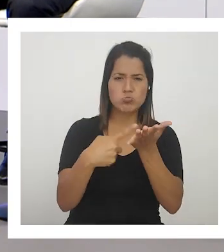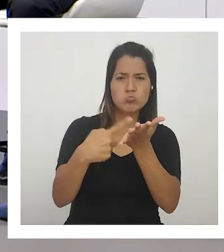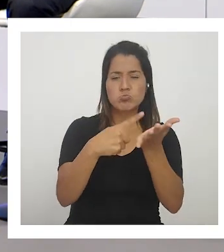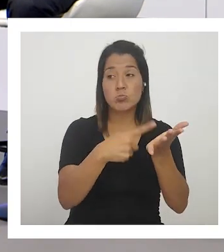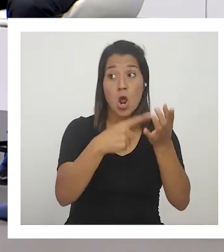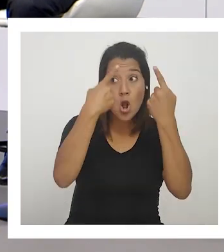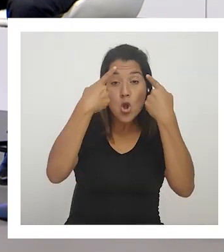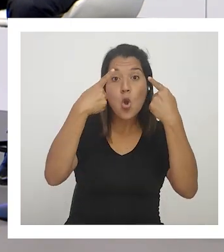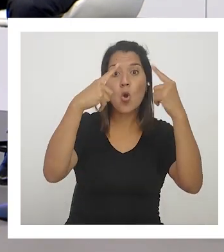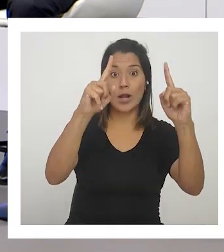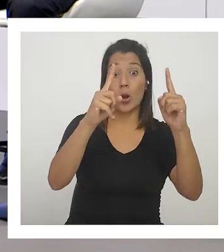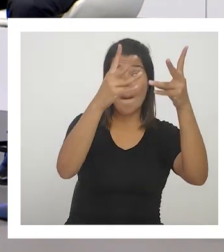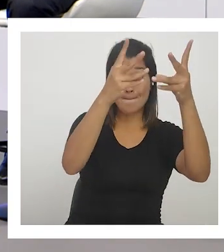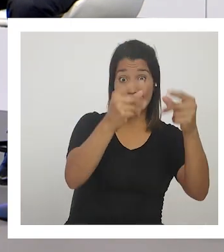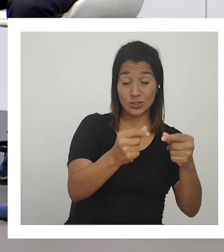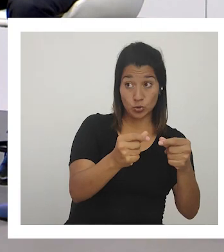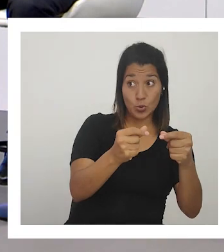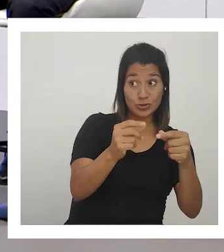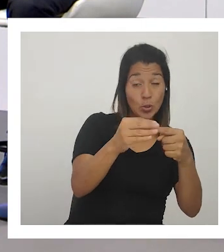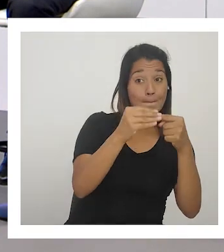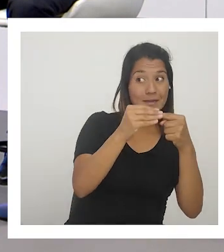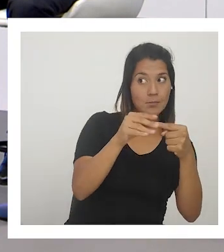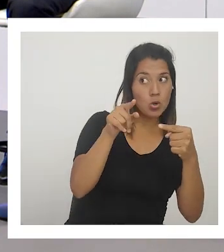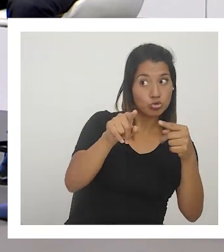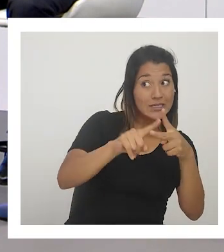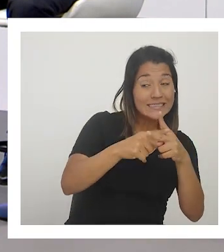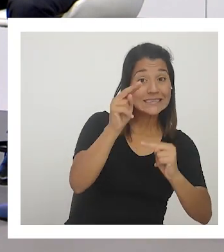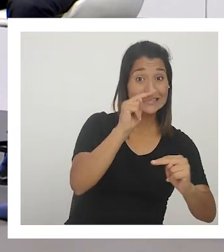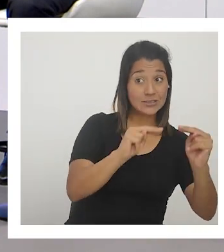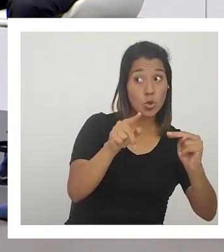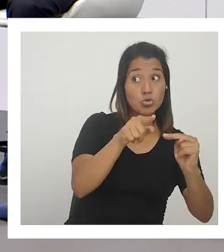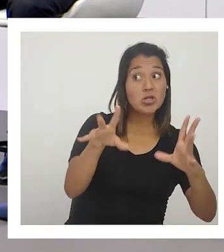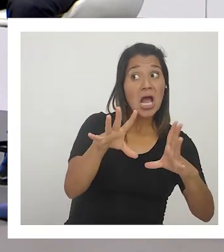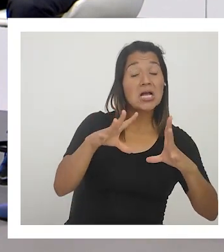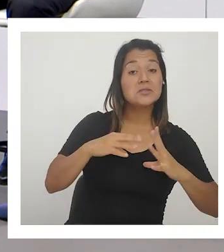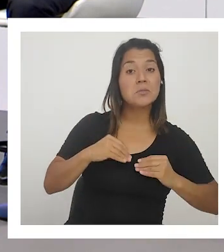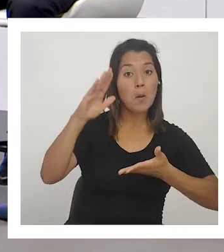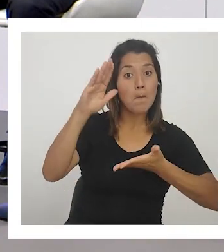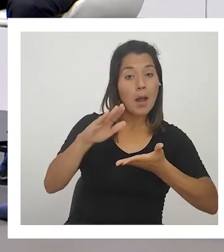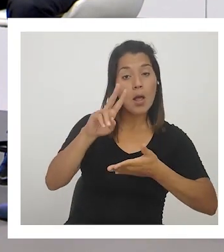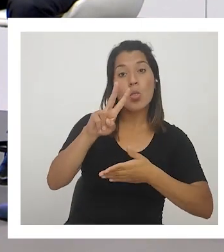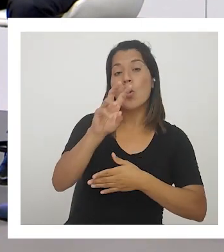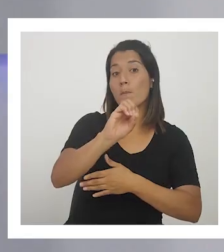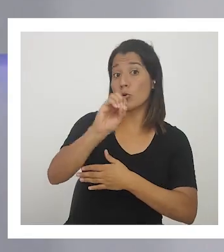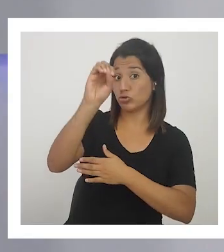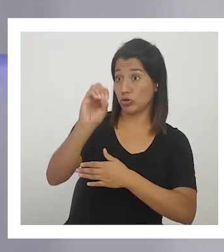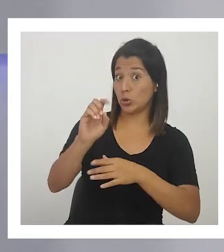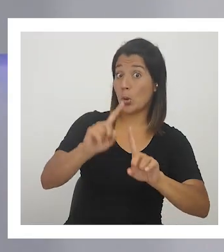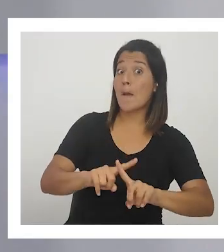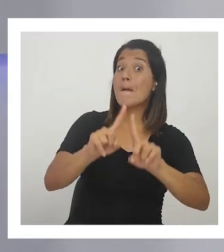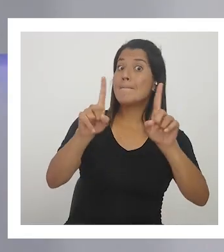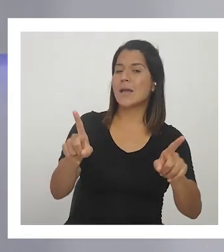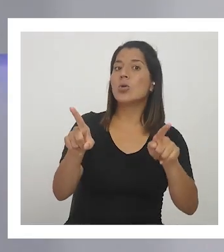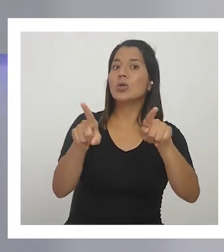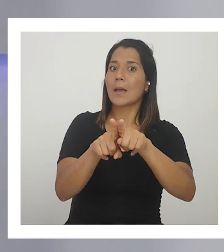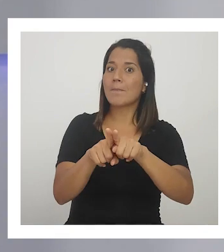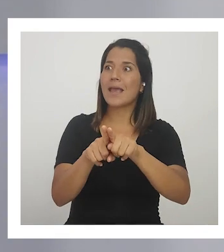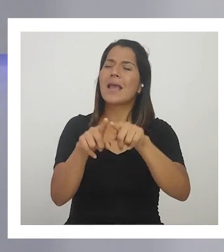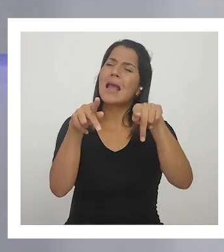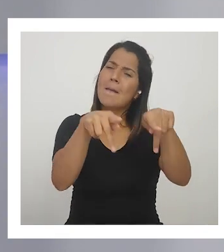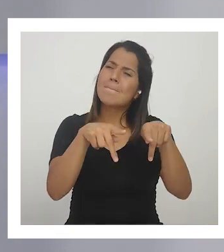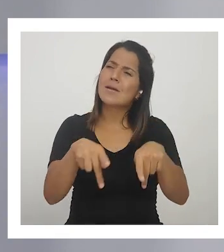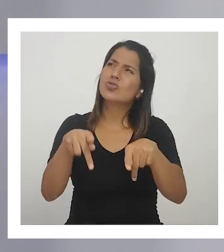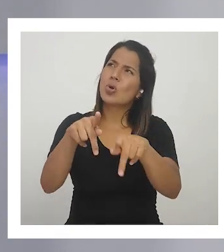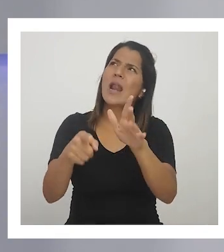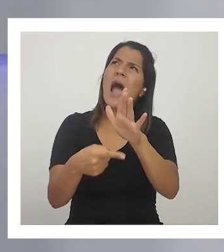un 2% del monto que ustedes habían solicitado inicialmente. Pero también la gente muchas veces se pregunta cómo